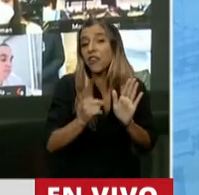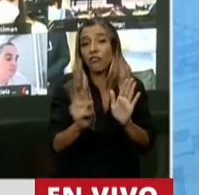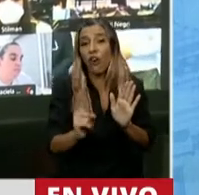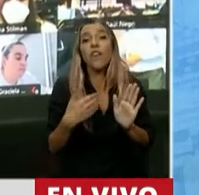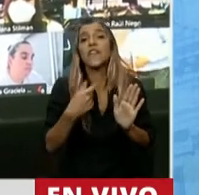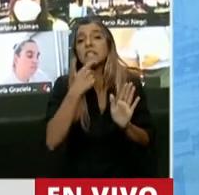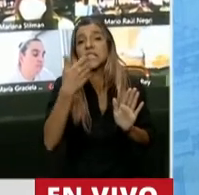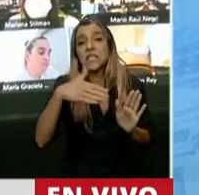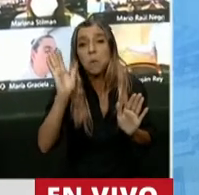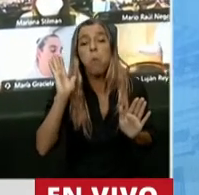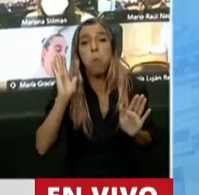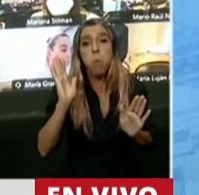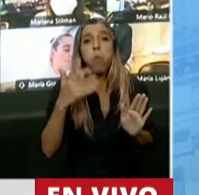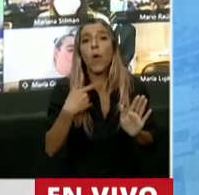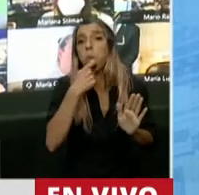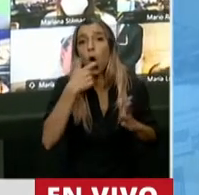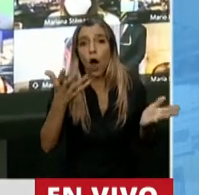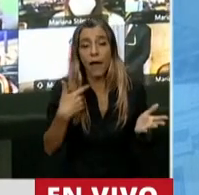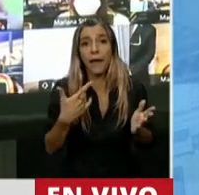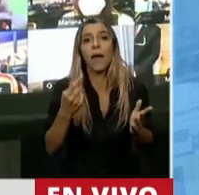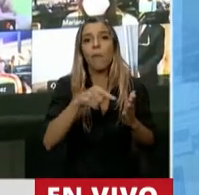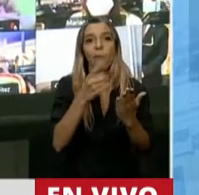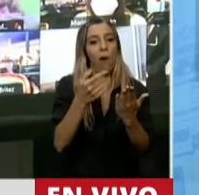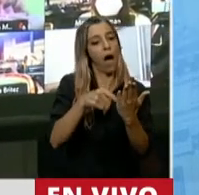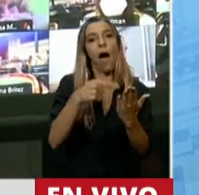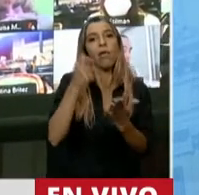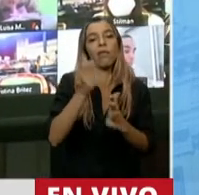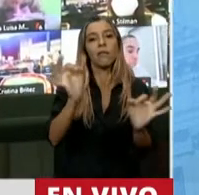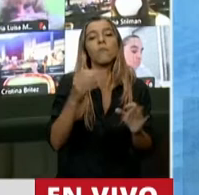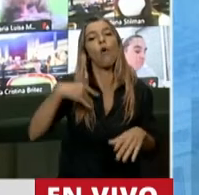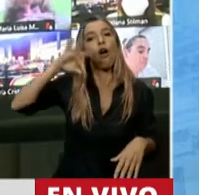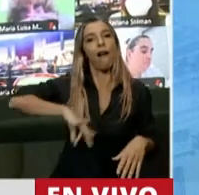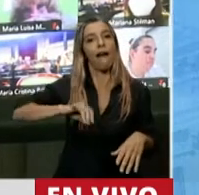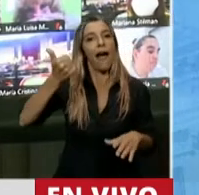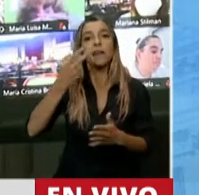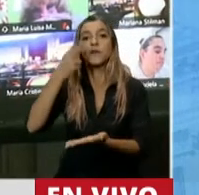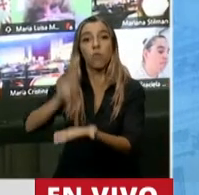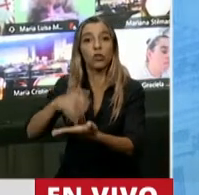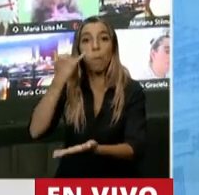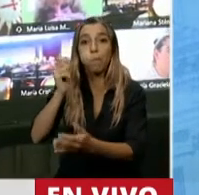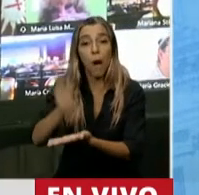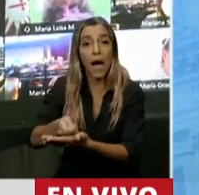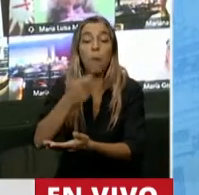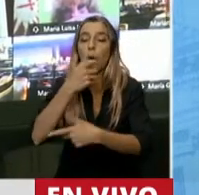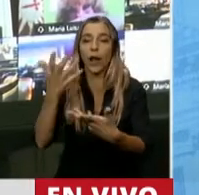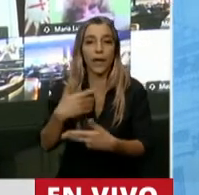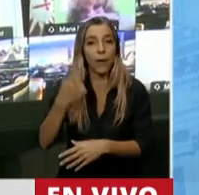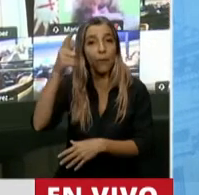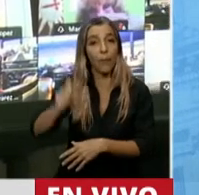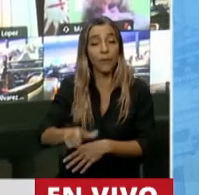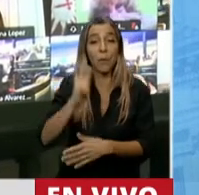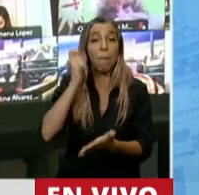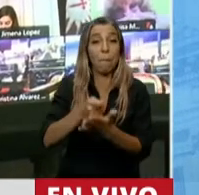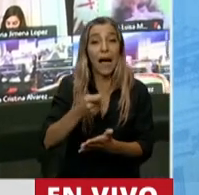deducir de las ganancias, del impuesto a las ganancias. Por lo tanto, cuando un contribuyente paga 4 millones de pesos, para